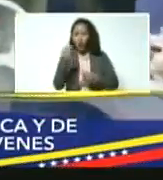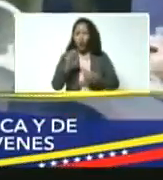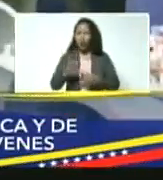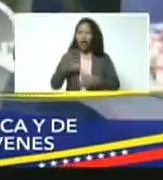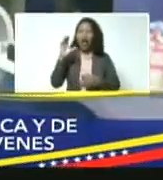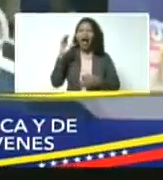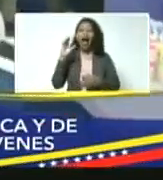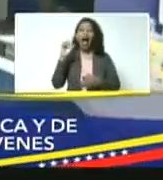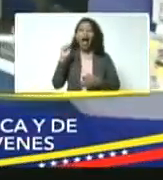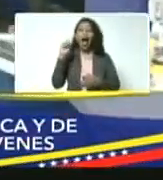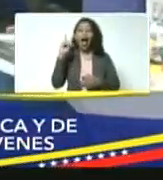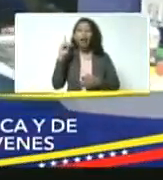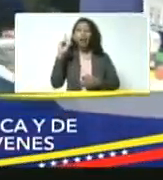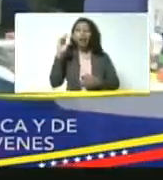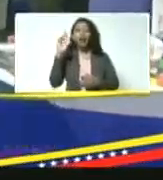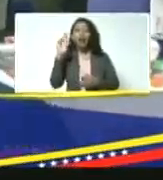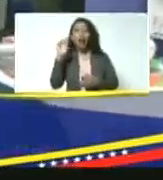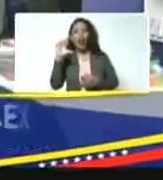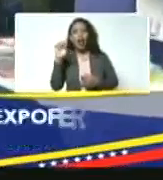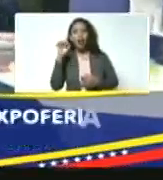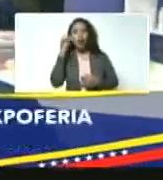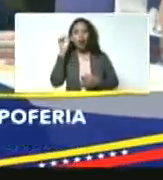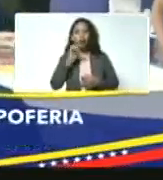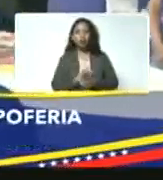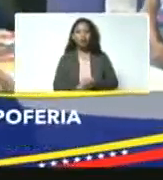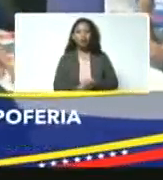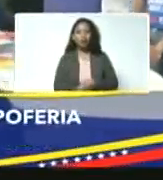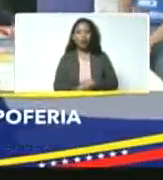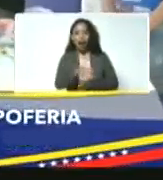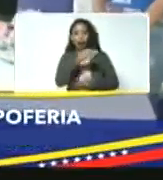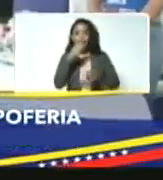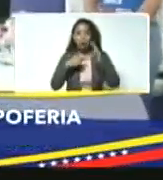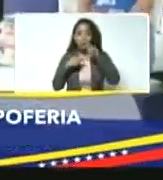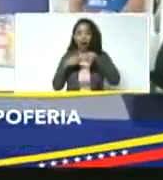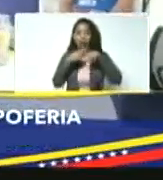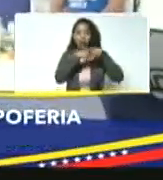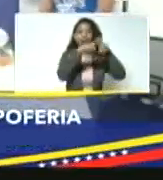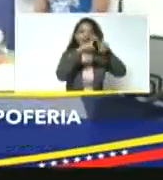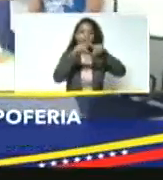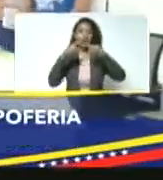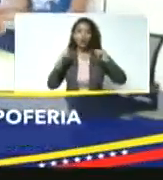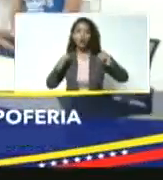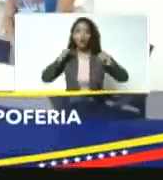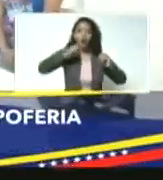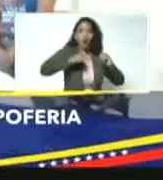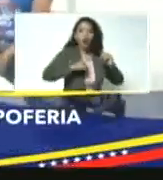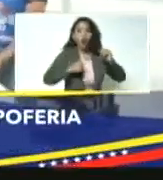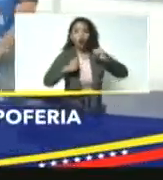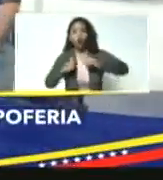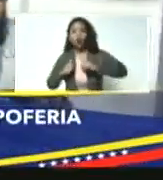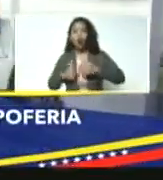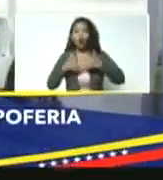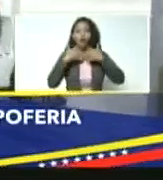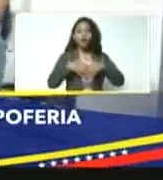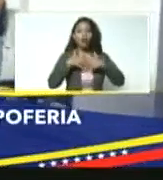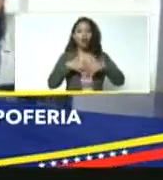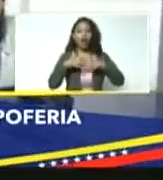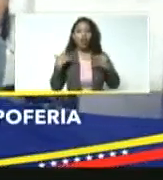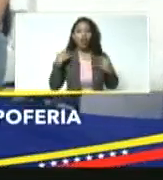Ah, excelente. ¿Qué más vemos por aquí? Mira, aquí tiene diversidad de bolsos, fábrica de